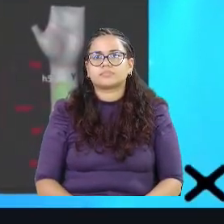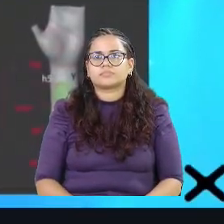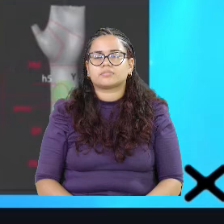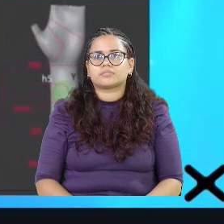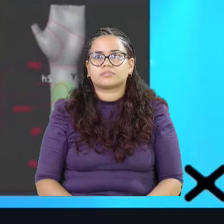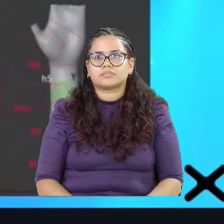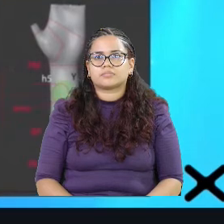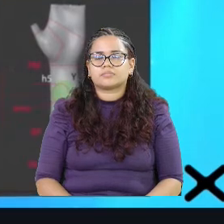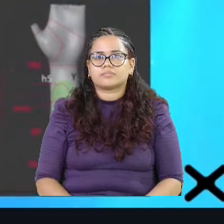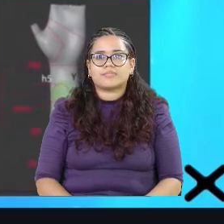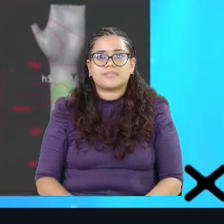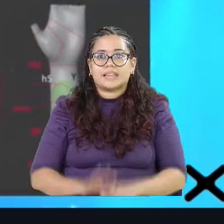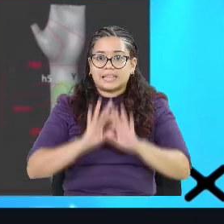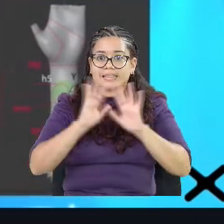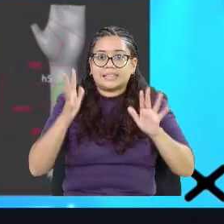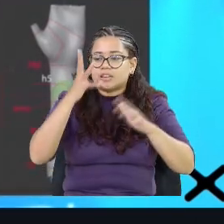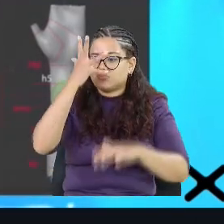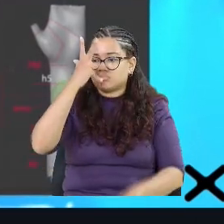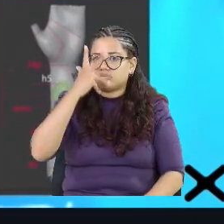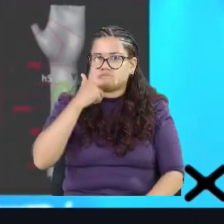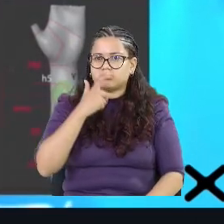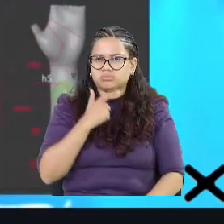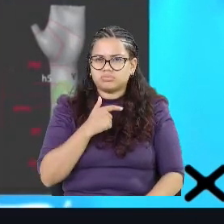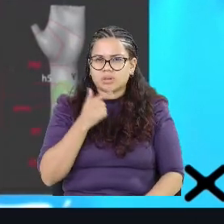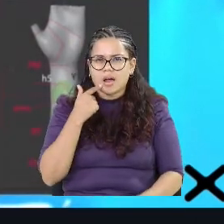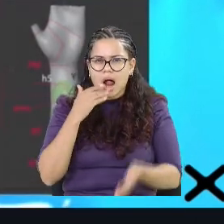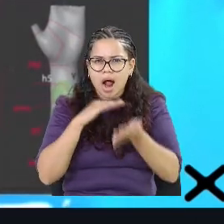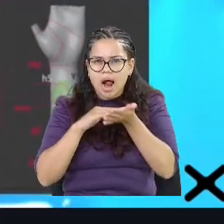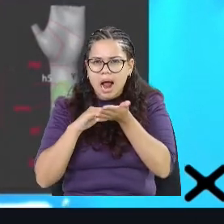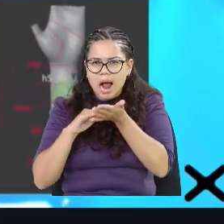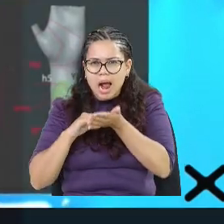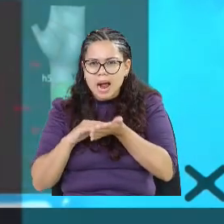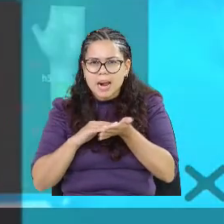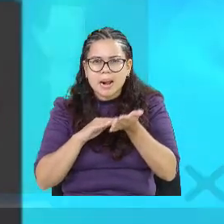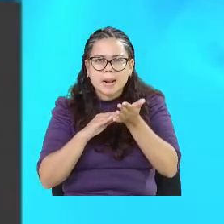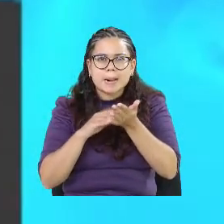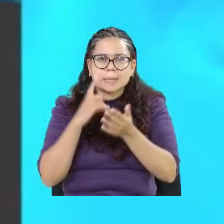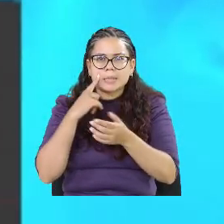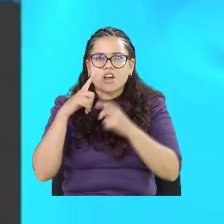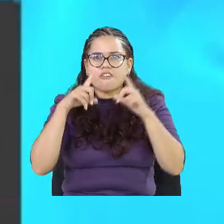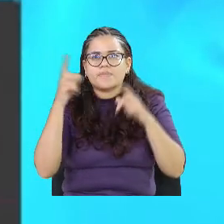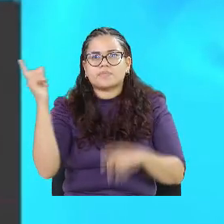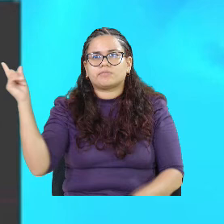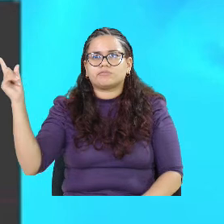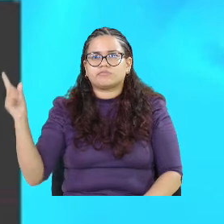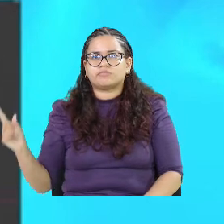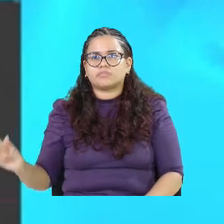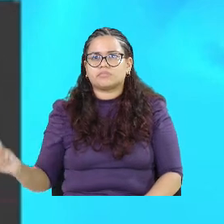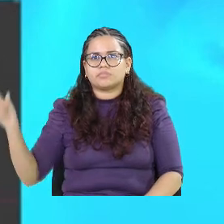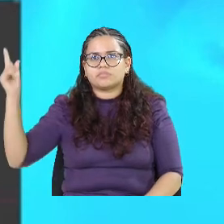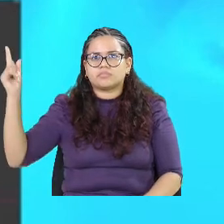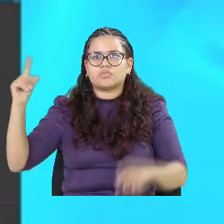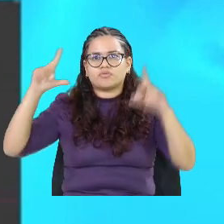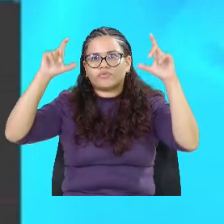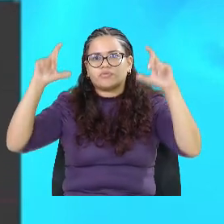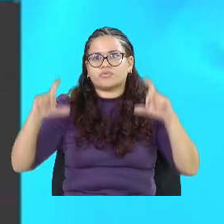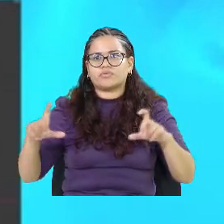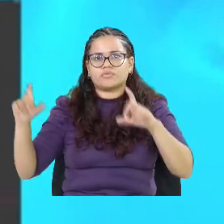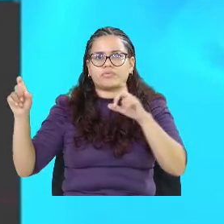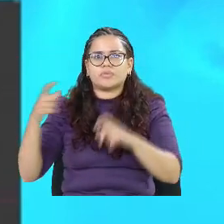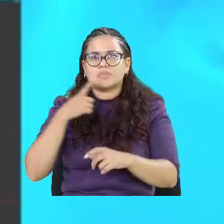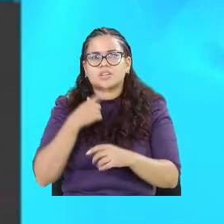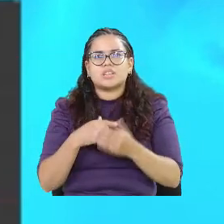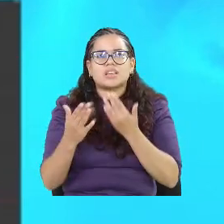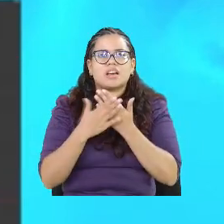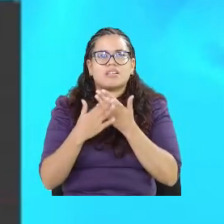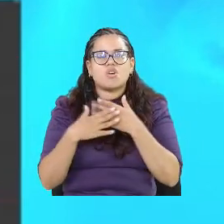Entonces esa información se pule. Aquí se ven unas imágenes de cómo funciona. Tenemos el